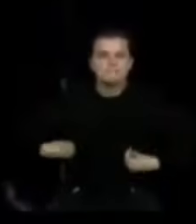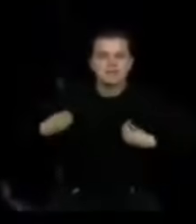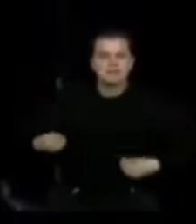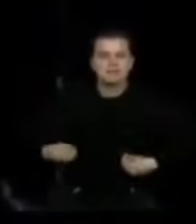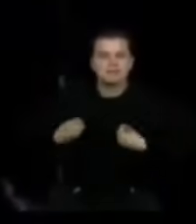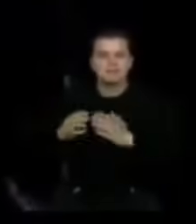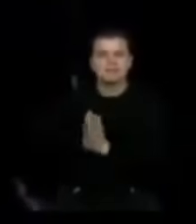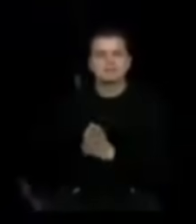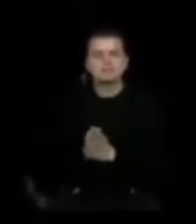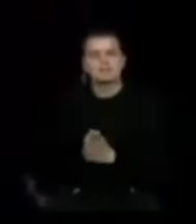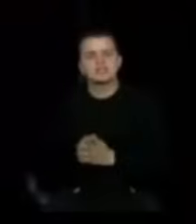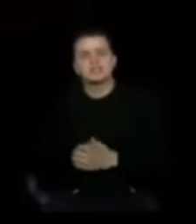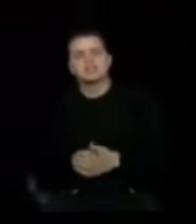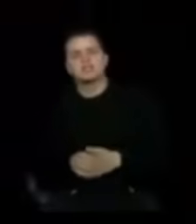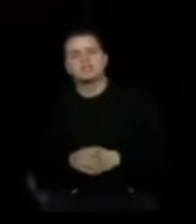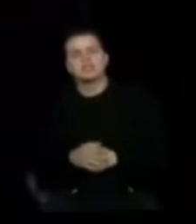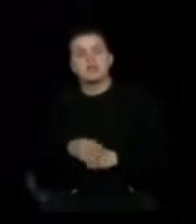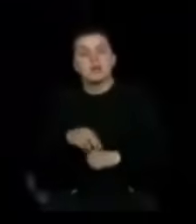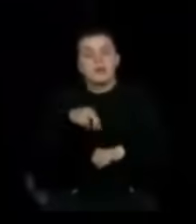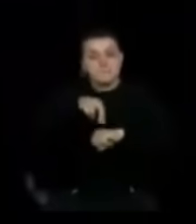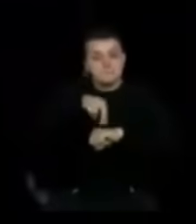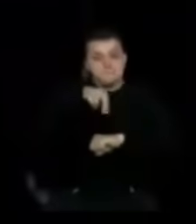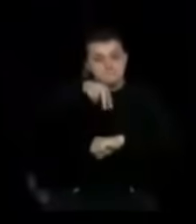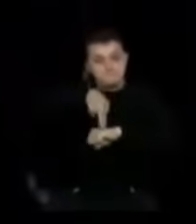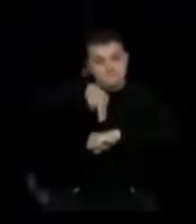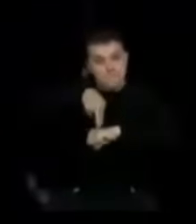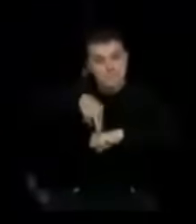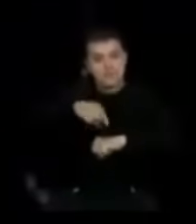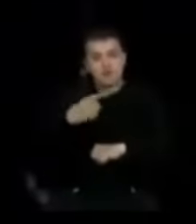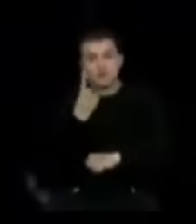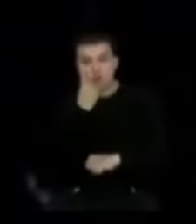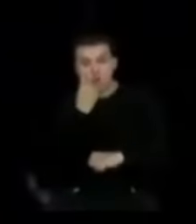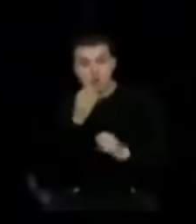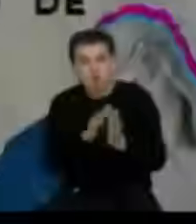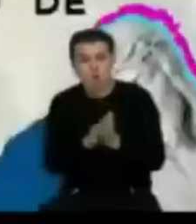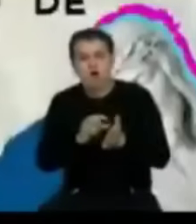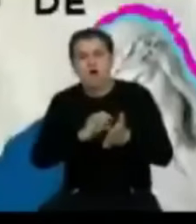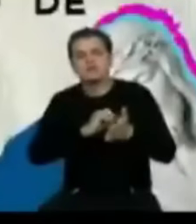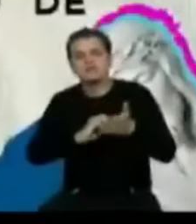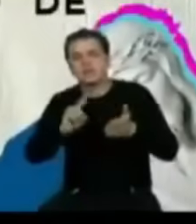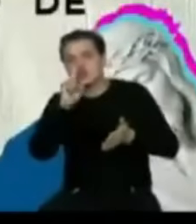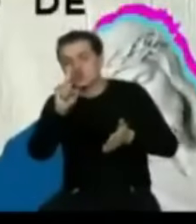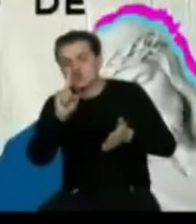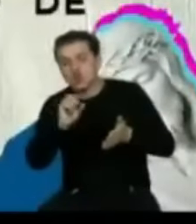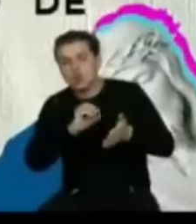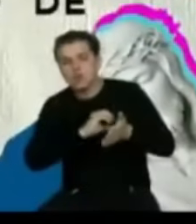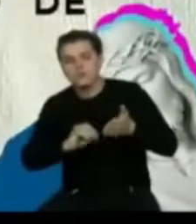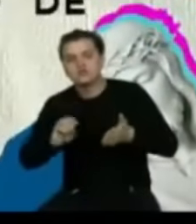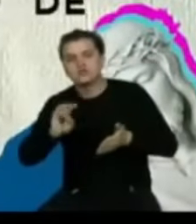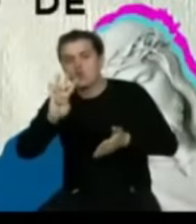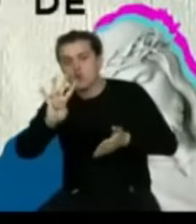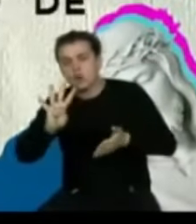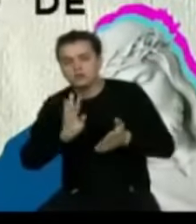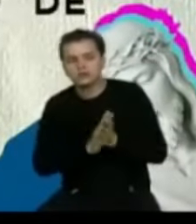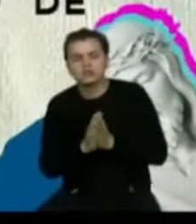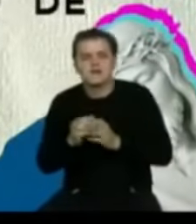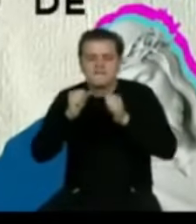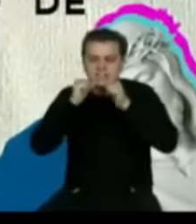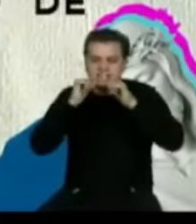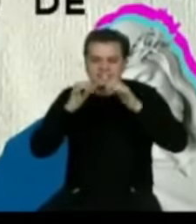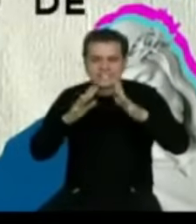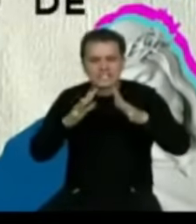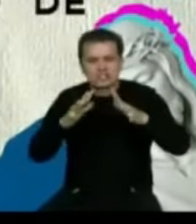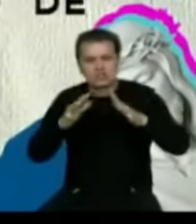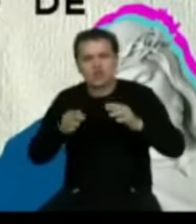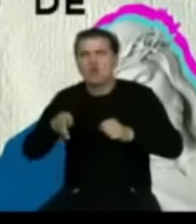Dice 1 Pedro 1:3 al 4: bendito sea el Dios y Padre de nuestro Señor Jesucristo, quien